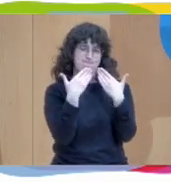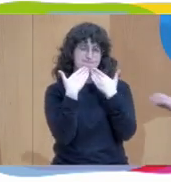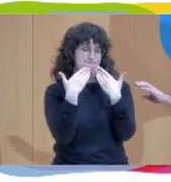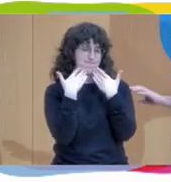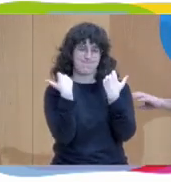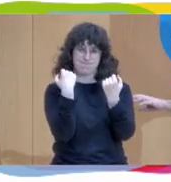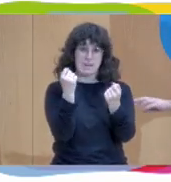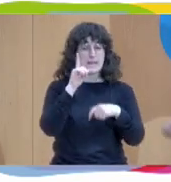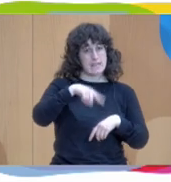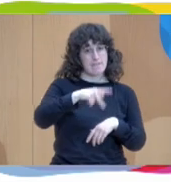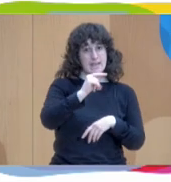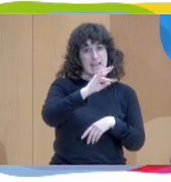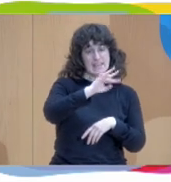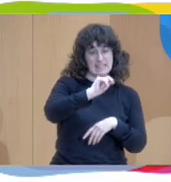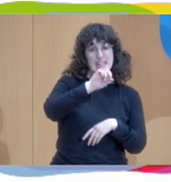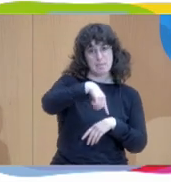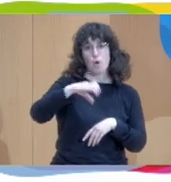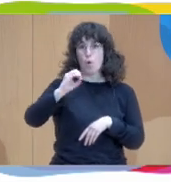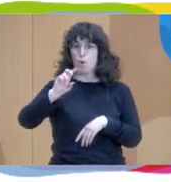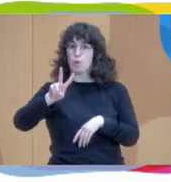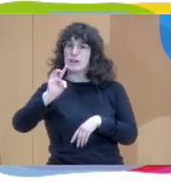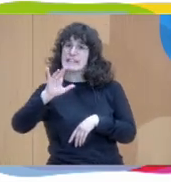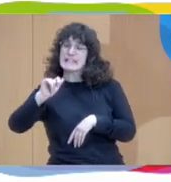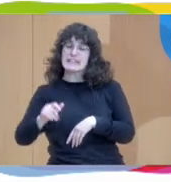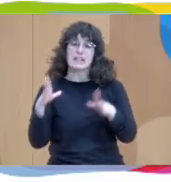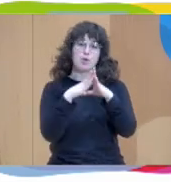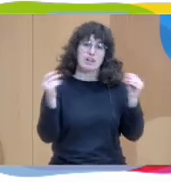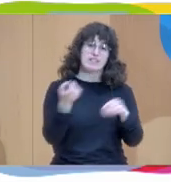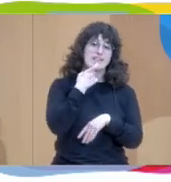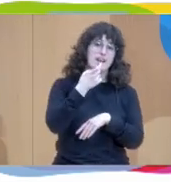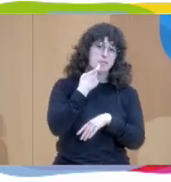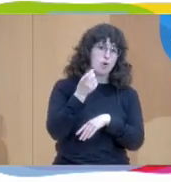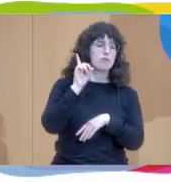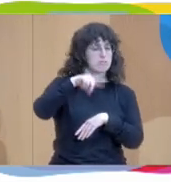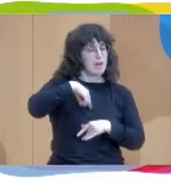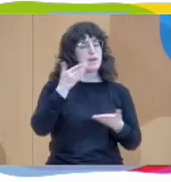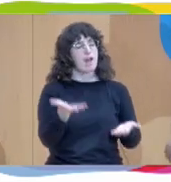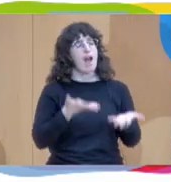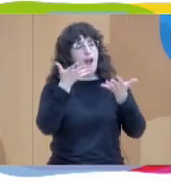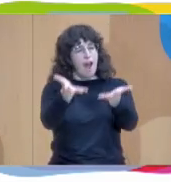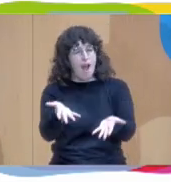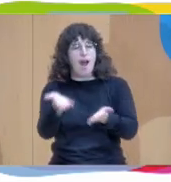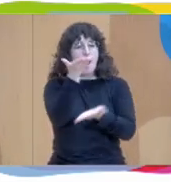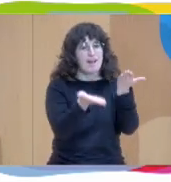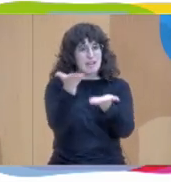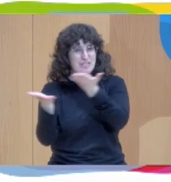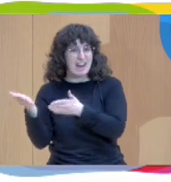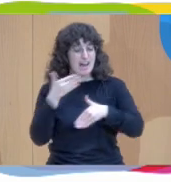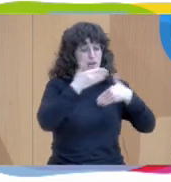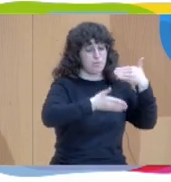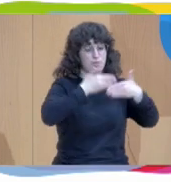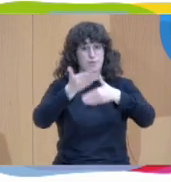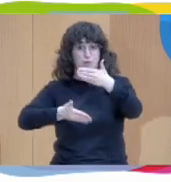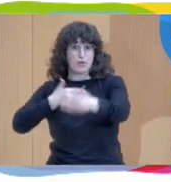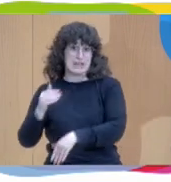también y outi de la Universidad de la ponia que nos han ayudado en la en la evaluación de de todo este proceso